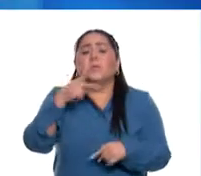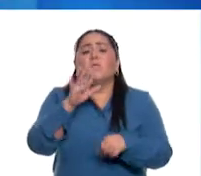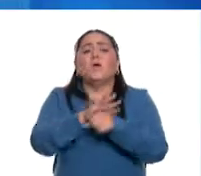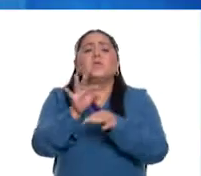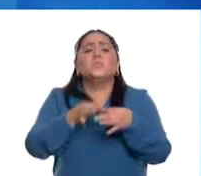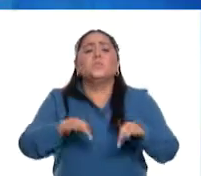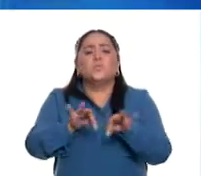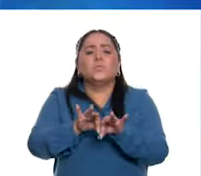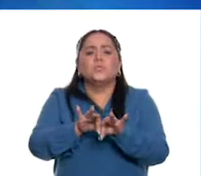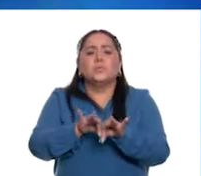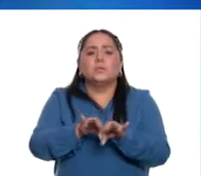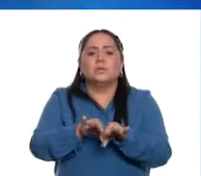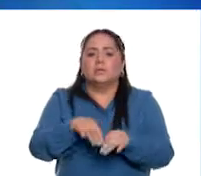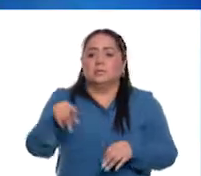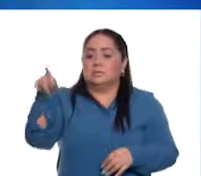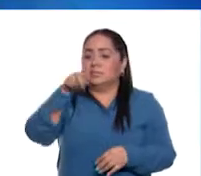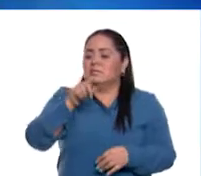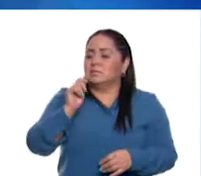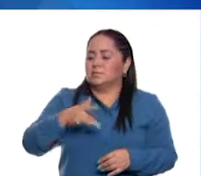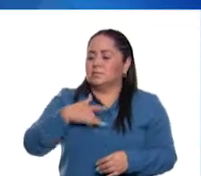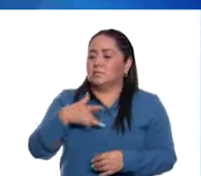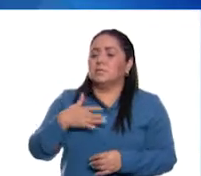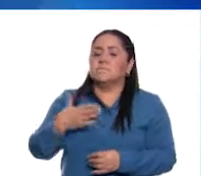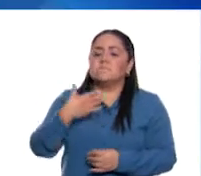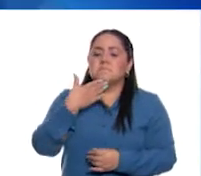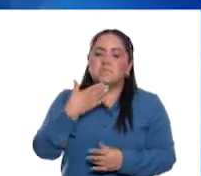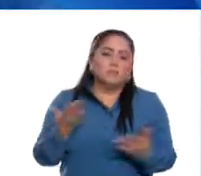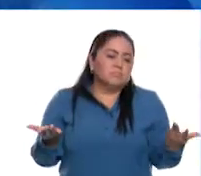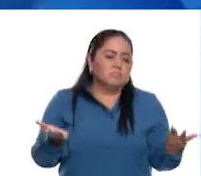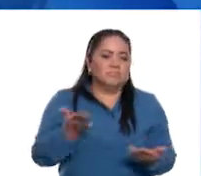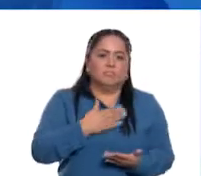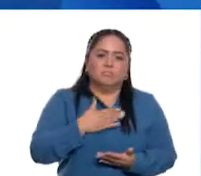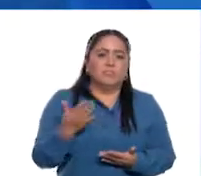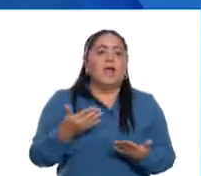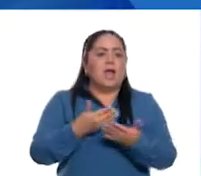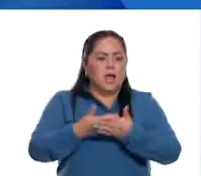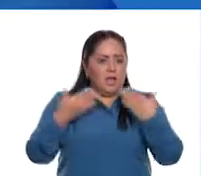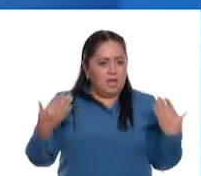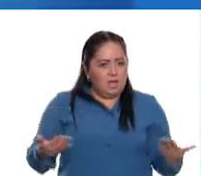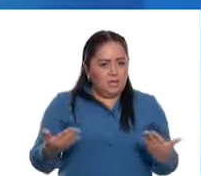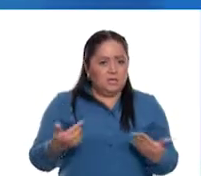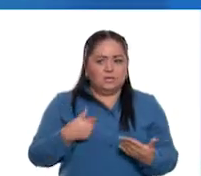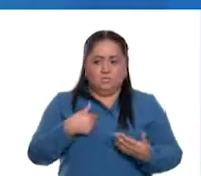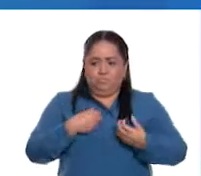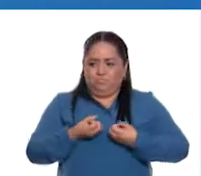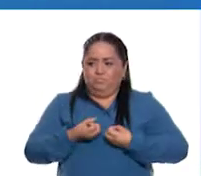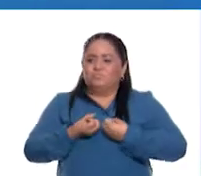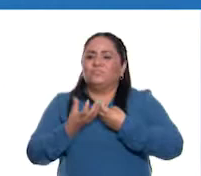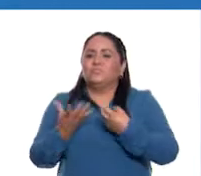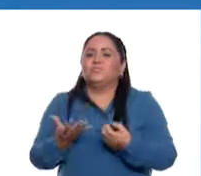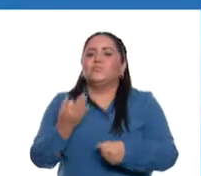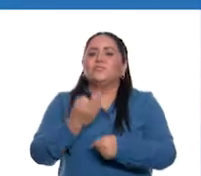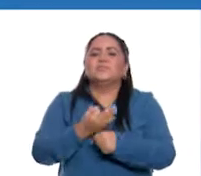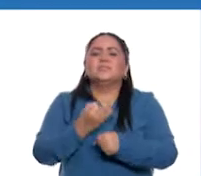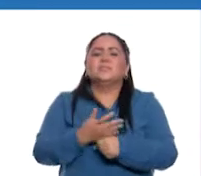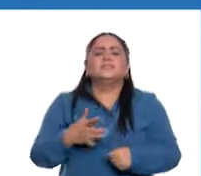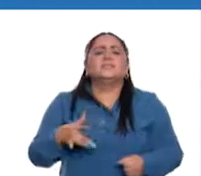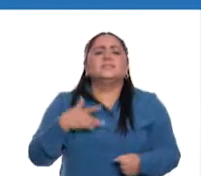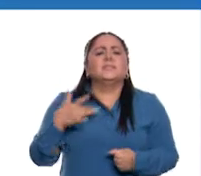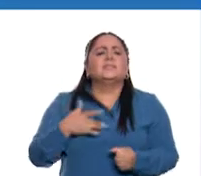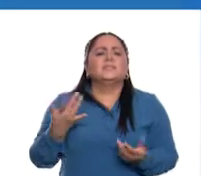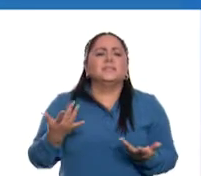importante es cultivar aquellos que nos favorezcan. Bueno, ahora te voy a expresar qué estados de ánimo